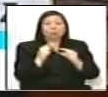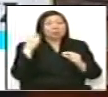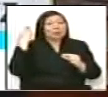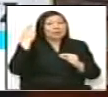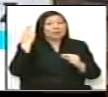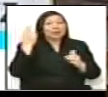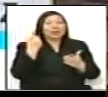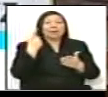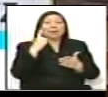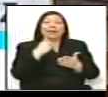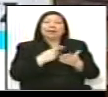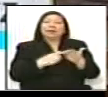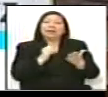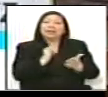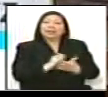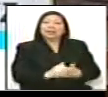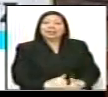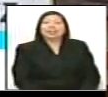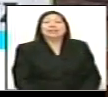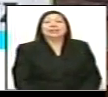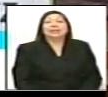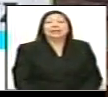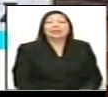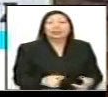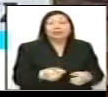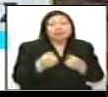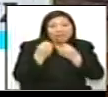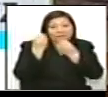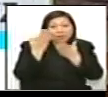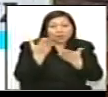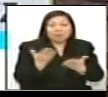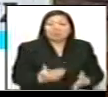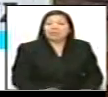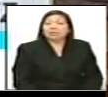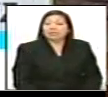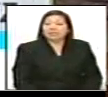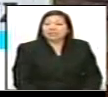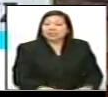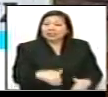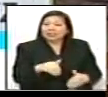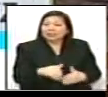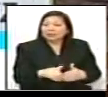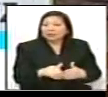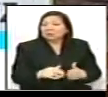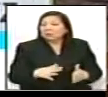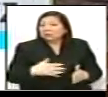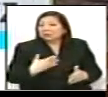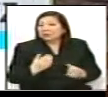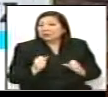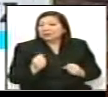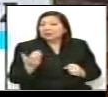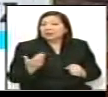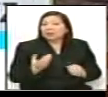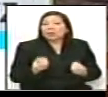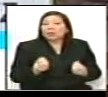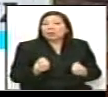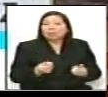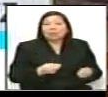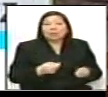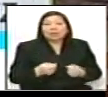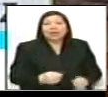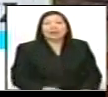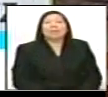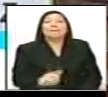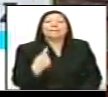partidos para que esta información durante el proceso electoral pueda servir como